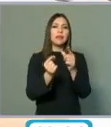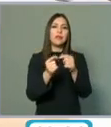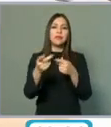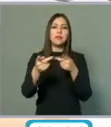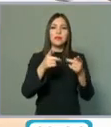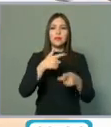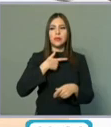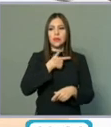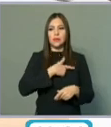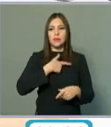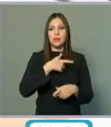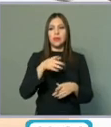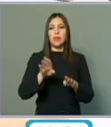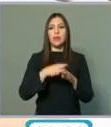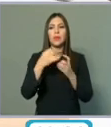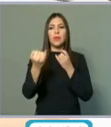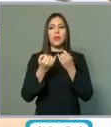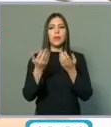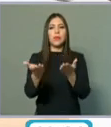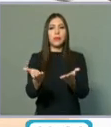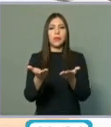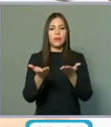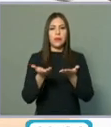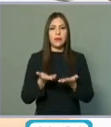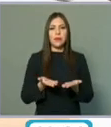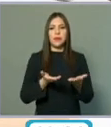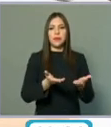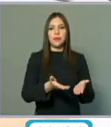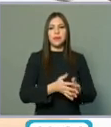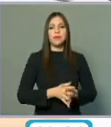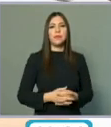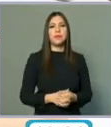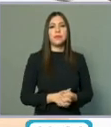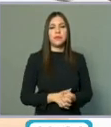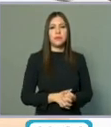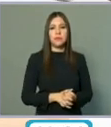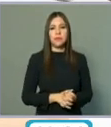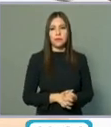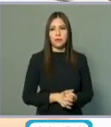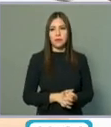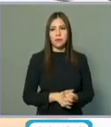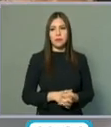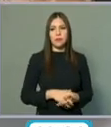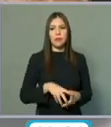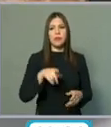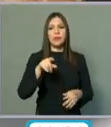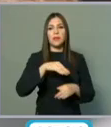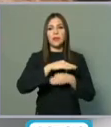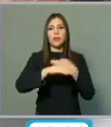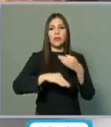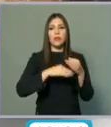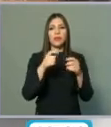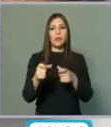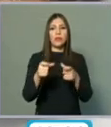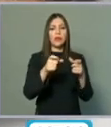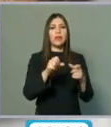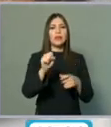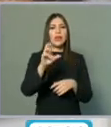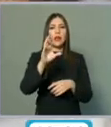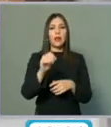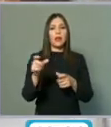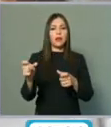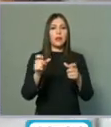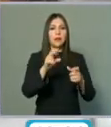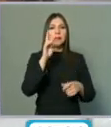de nuestro mini horno de juguete, ¿verdad? Acá está. Sí, ¿Y porque se dan no va- cuenta? no va prendido, No, ¿no? exactamente, no, va todo en seco. Y si ¿ok? se da